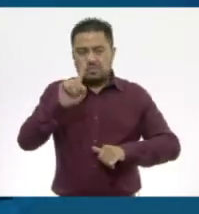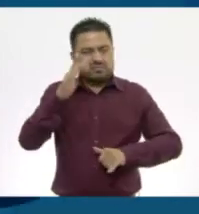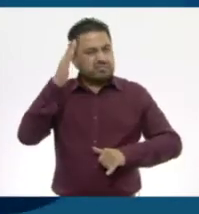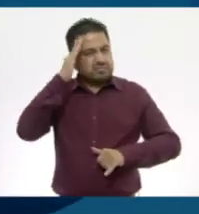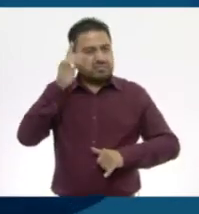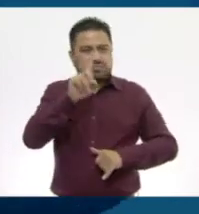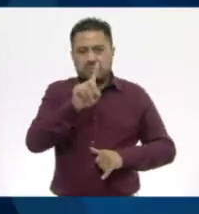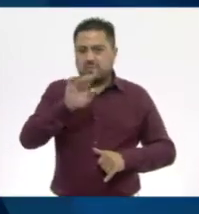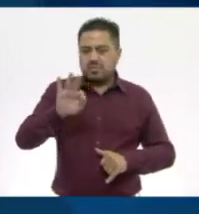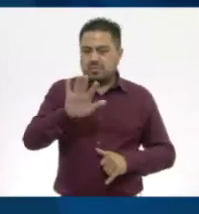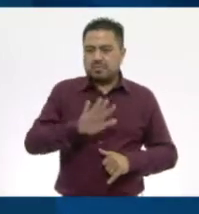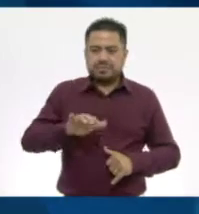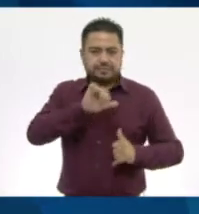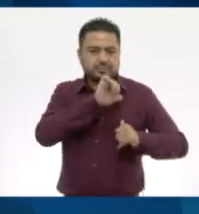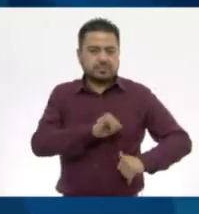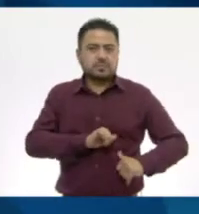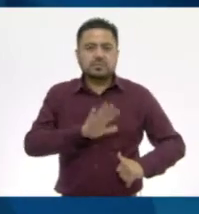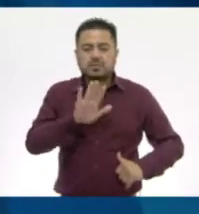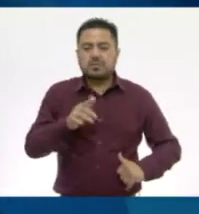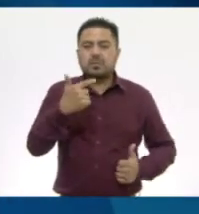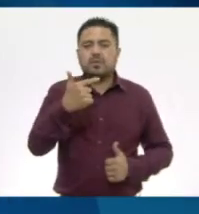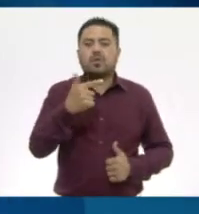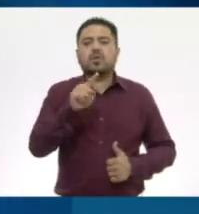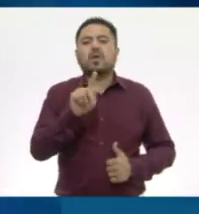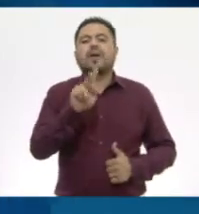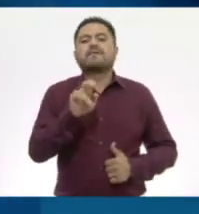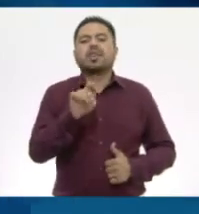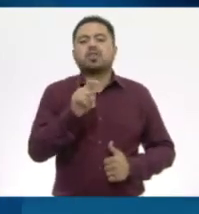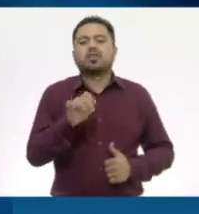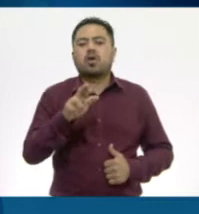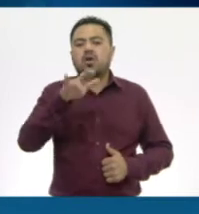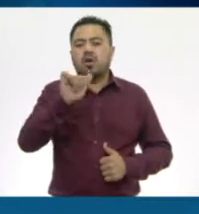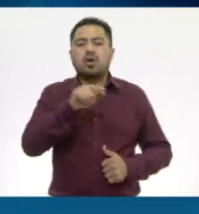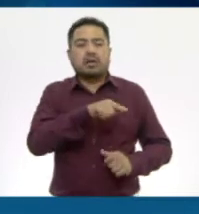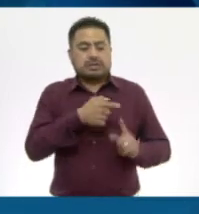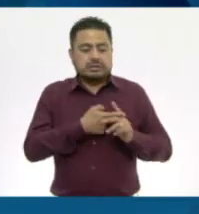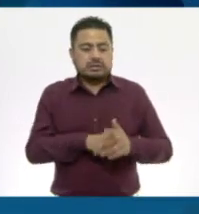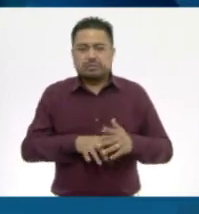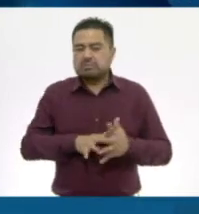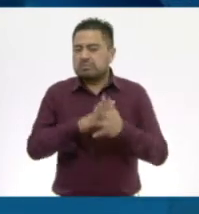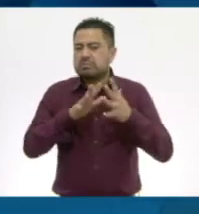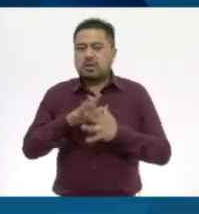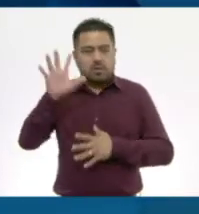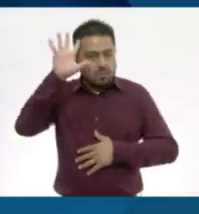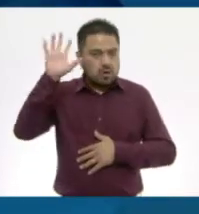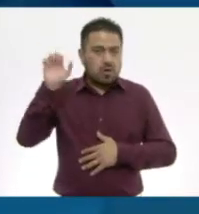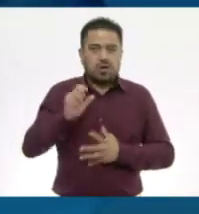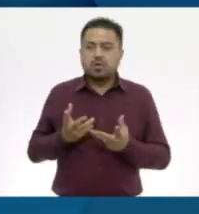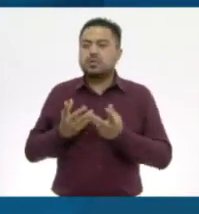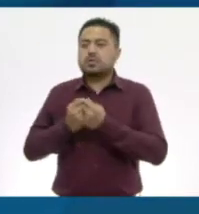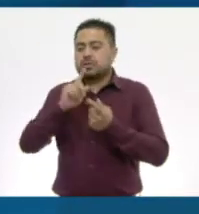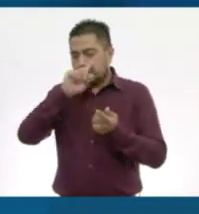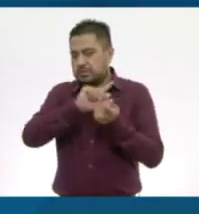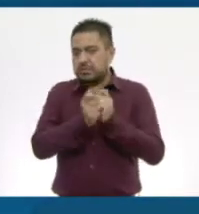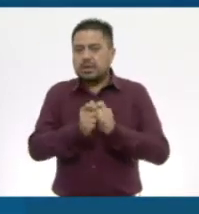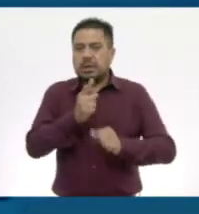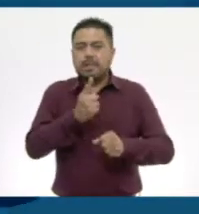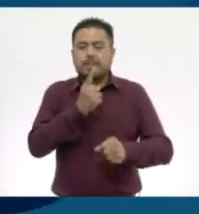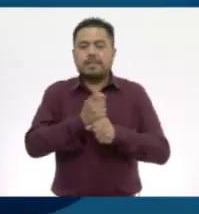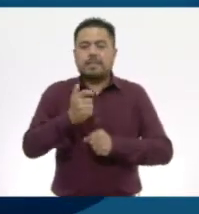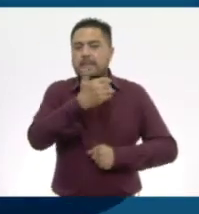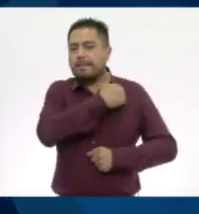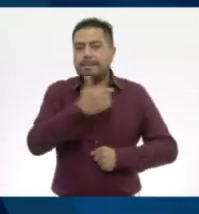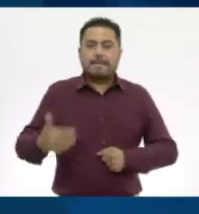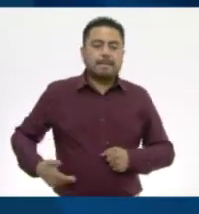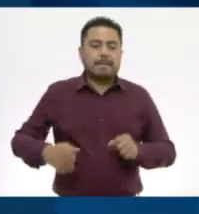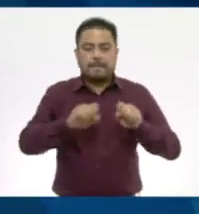federal. Guadalupe Victoria, otro insurgente que inició su lucha al lado de Morelos, se convirtió en el primer presidente